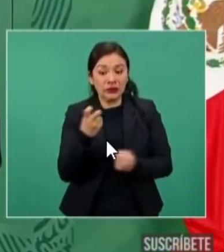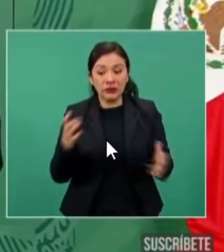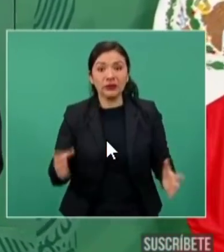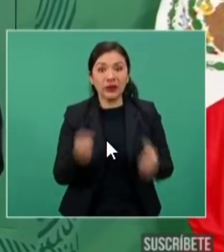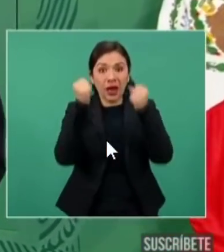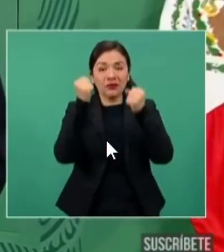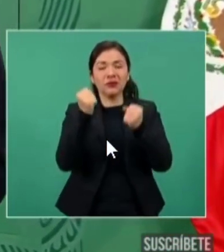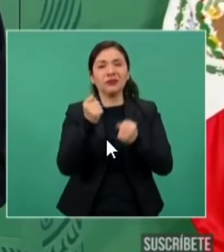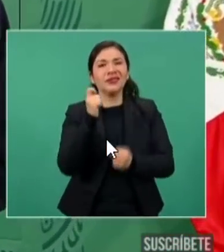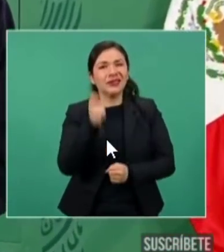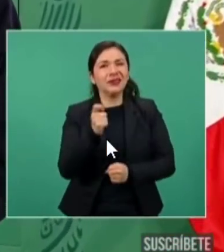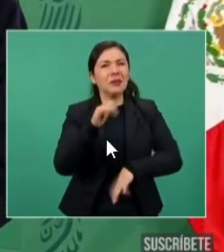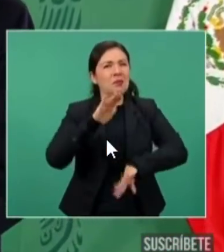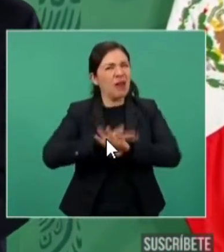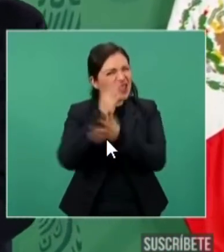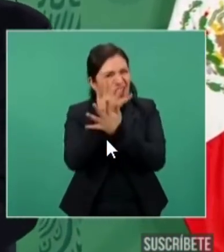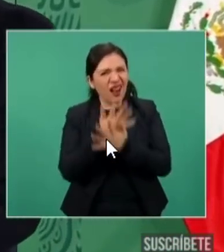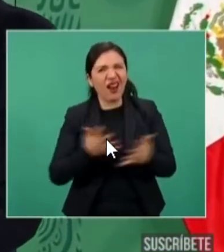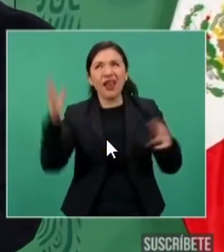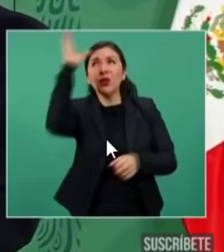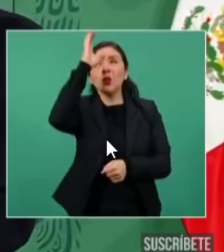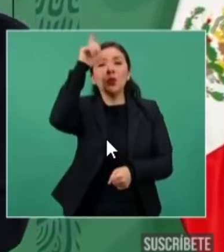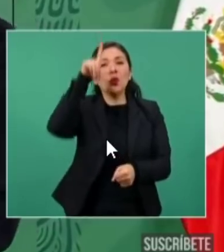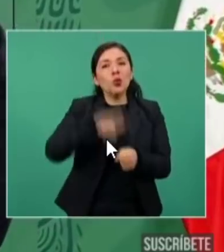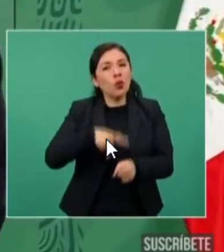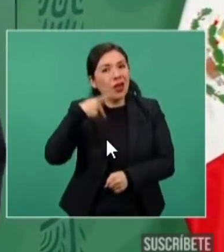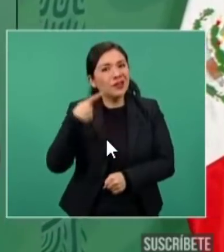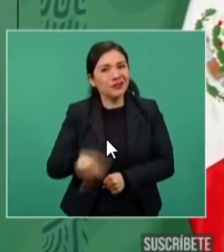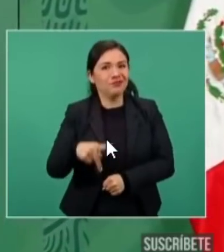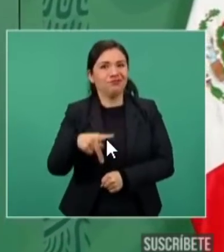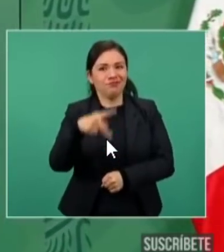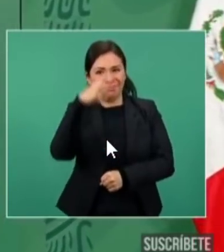la grandeza cultural de méxico